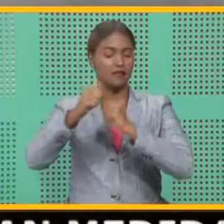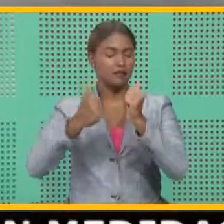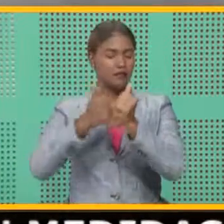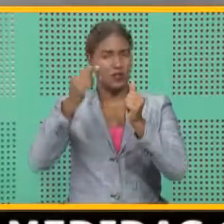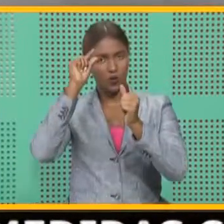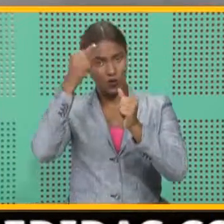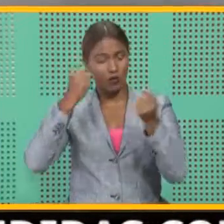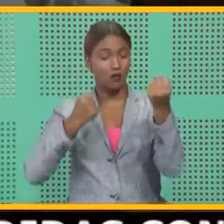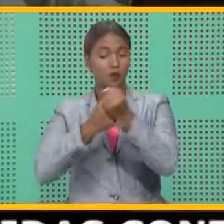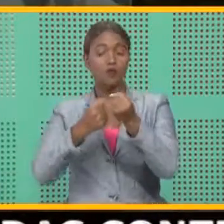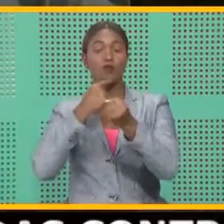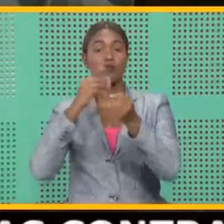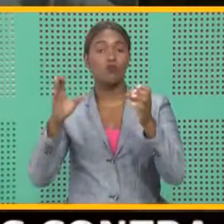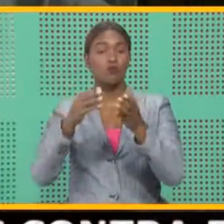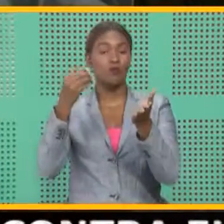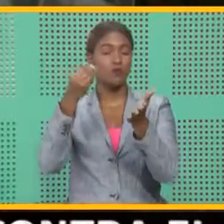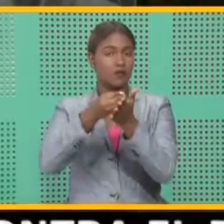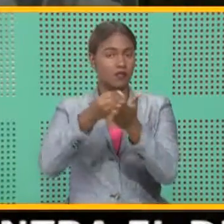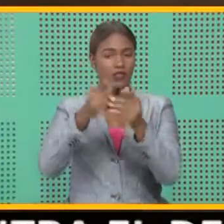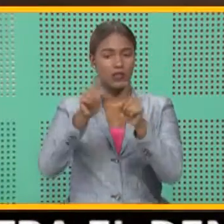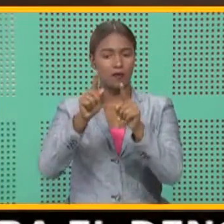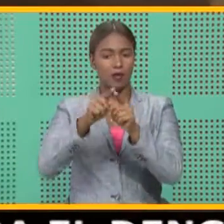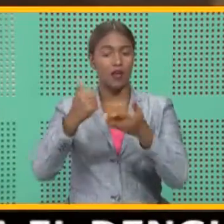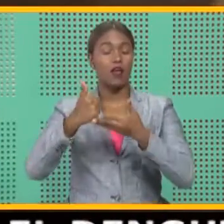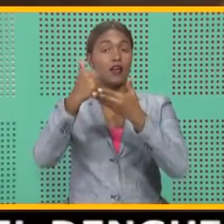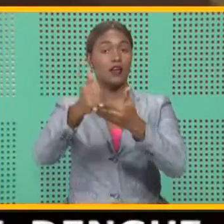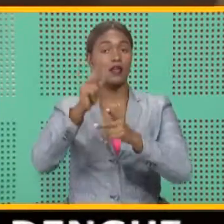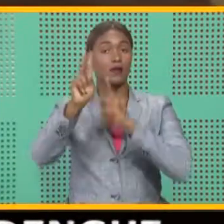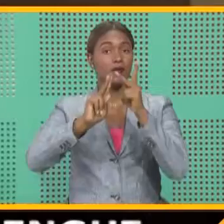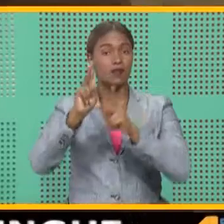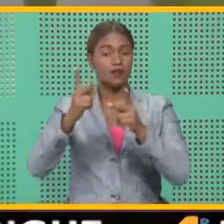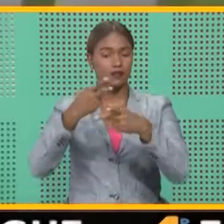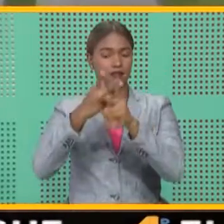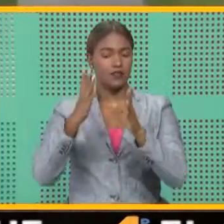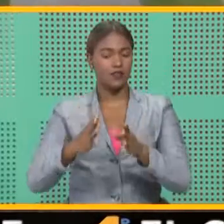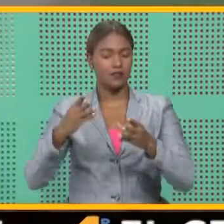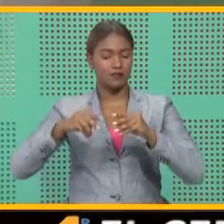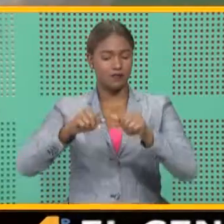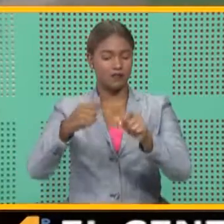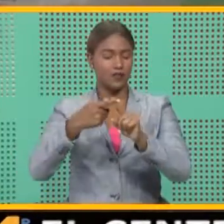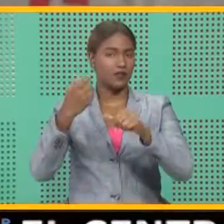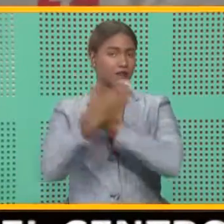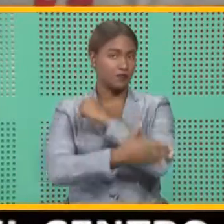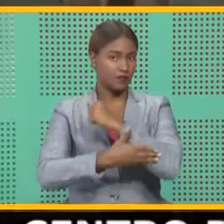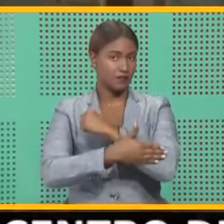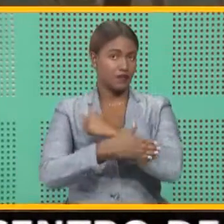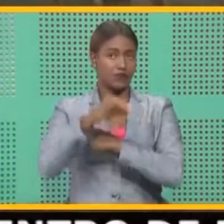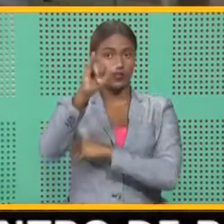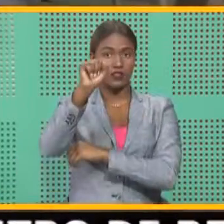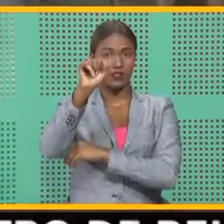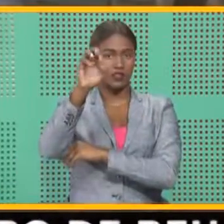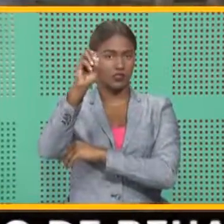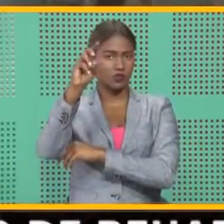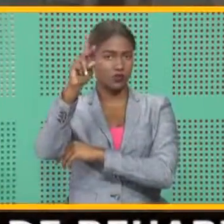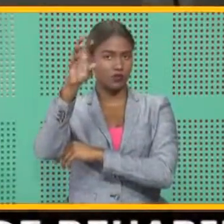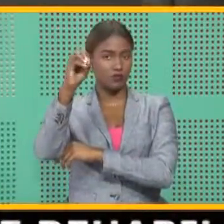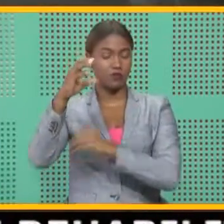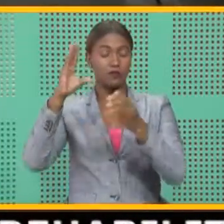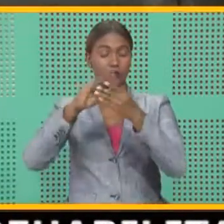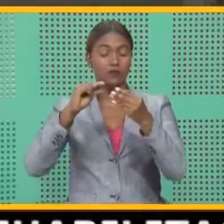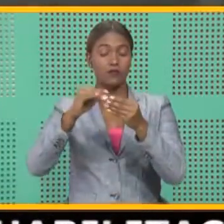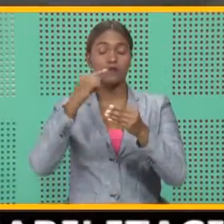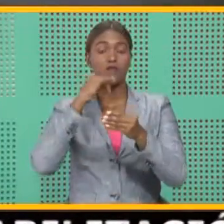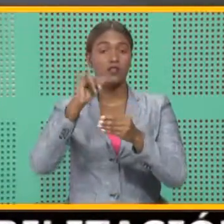gobierno, que aporta un activo y una garantía a los productores agropecuarios del país. Isidoro Santana expresó que esas